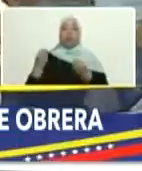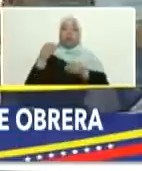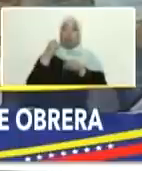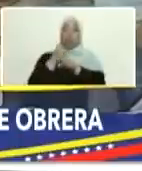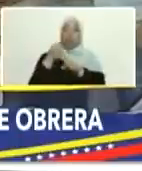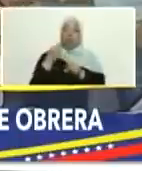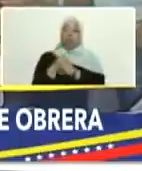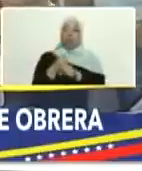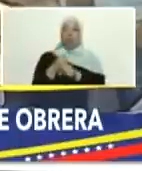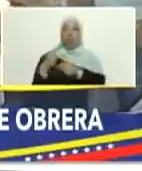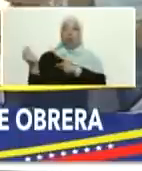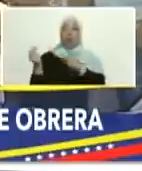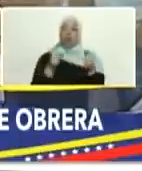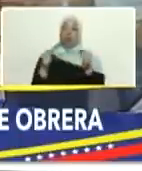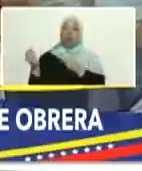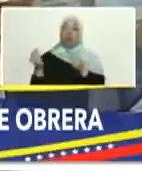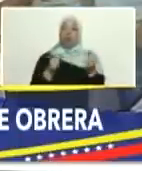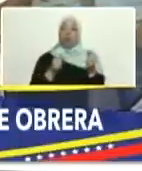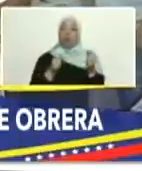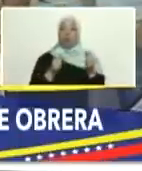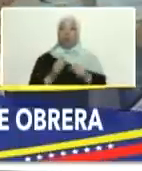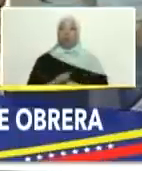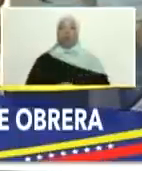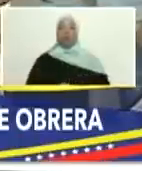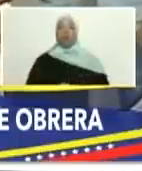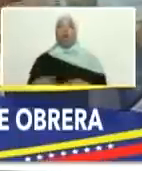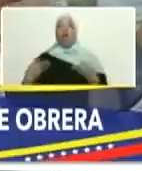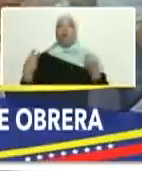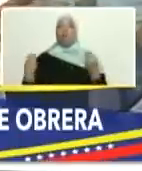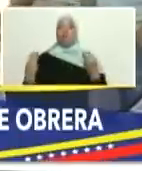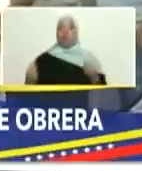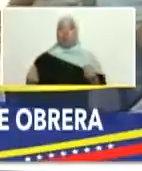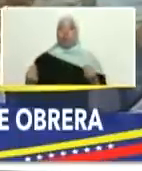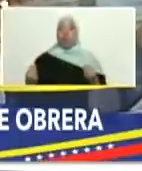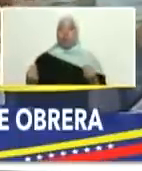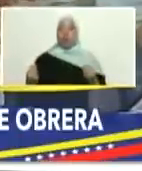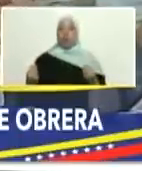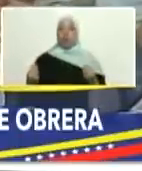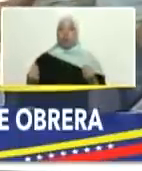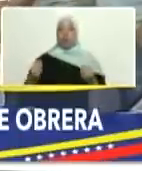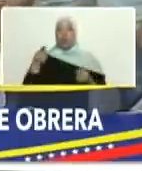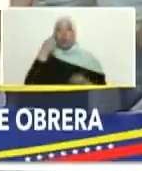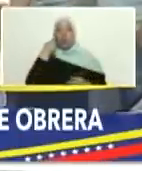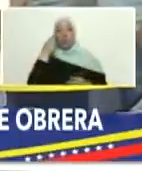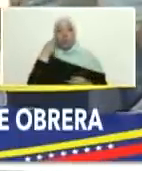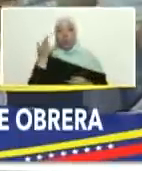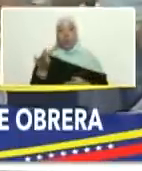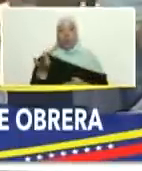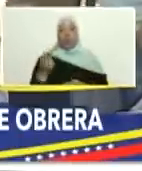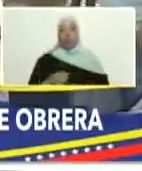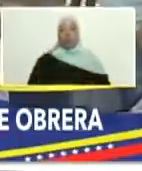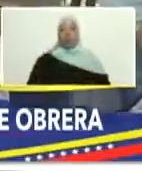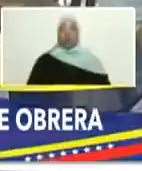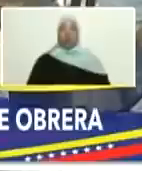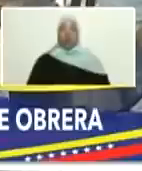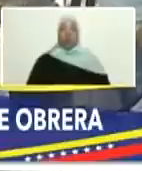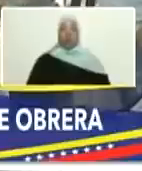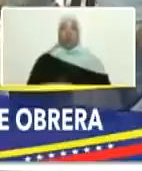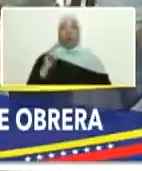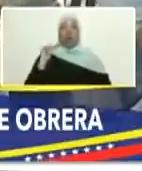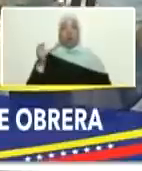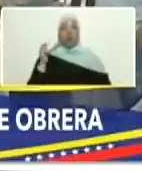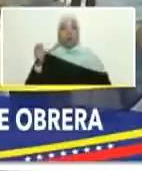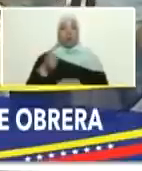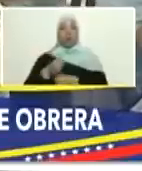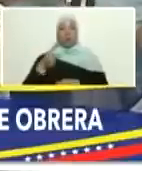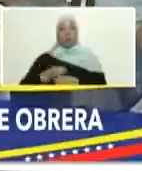están en el debate. Hay muchas cosas que quedan pendientes. Hay muchas tareas que